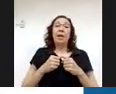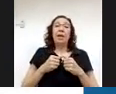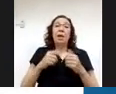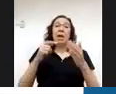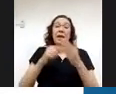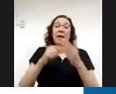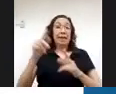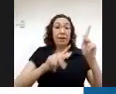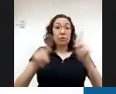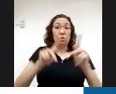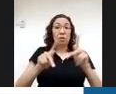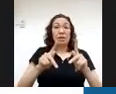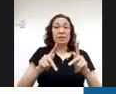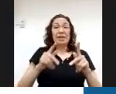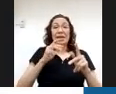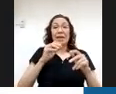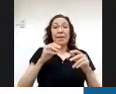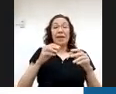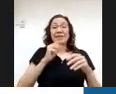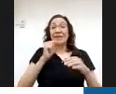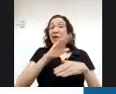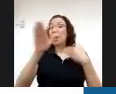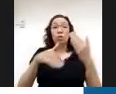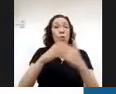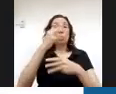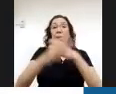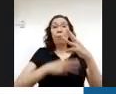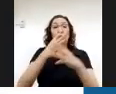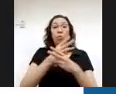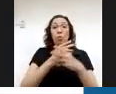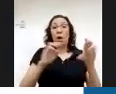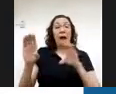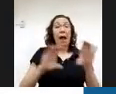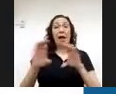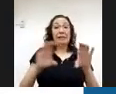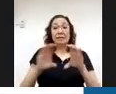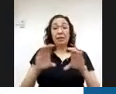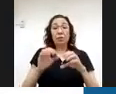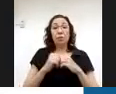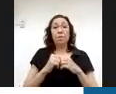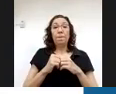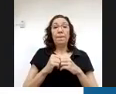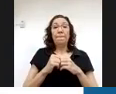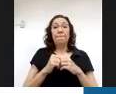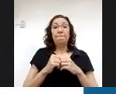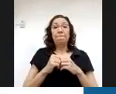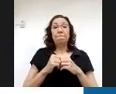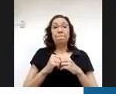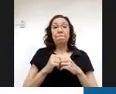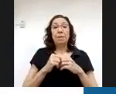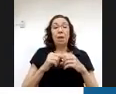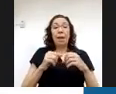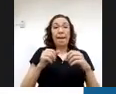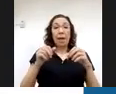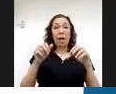Estas personas están diseminadas a lo largo de todo el mundo realizando ese ese